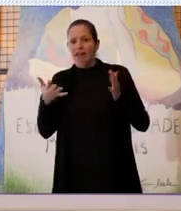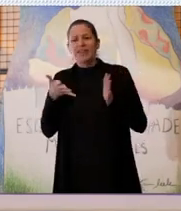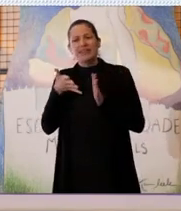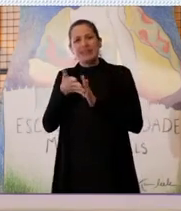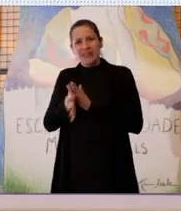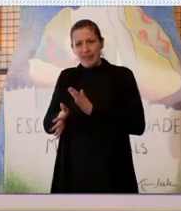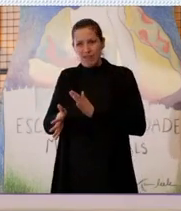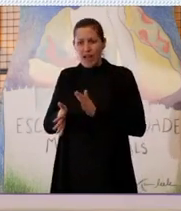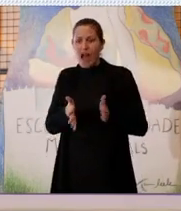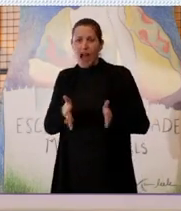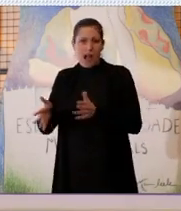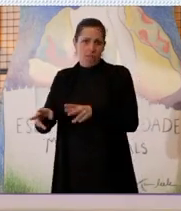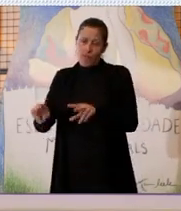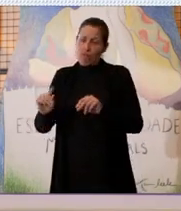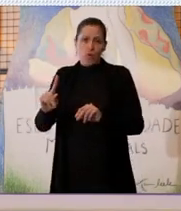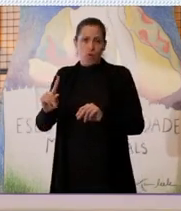comienzo